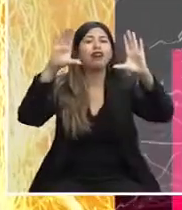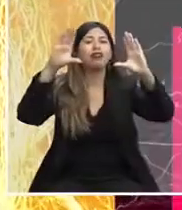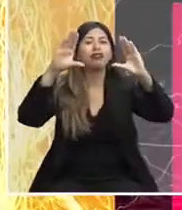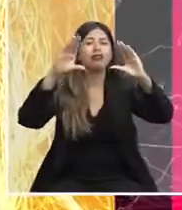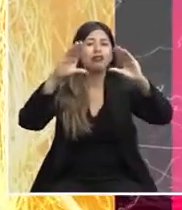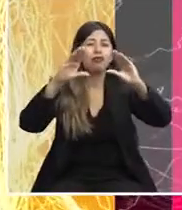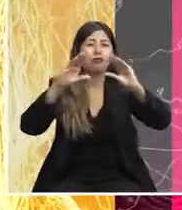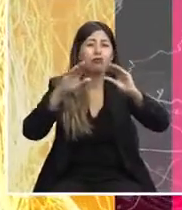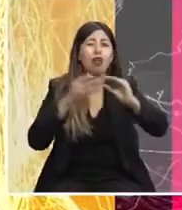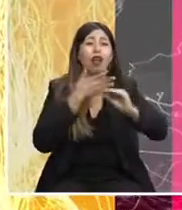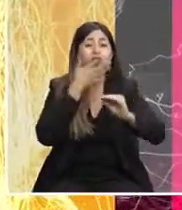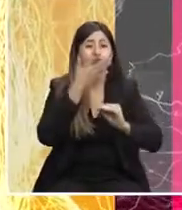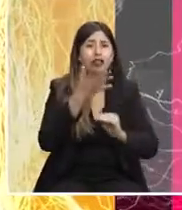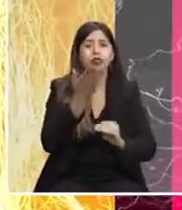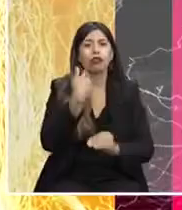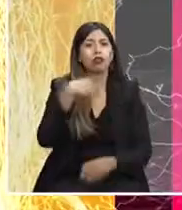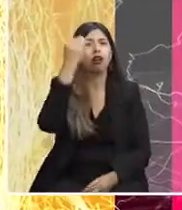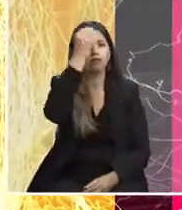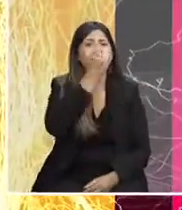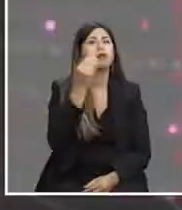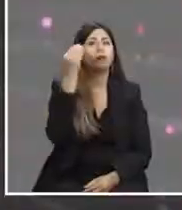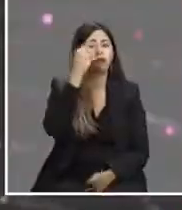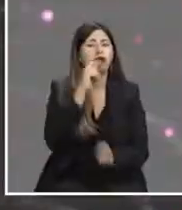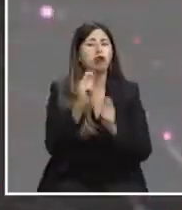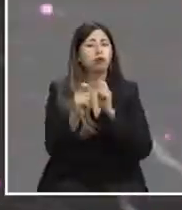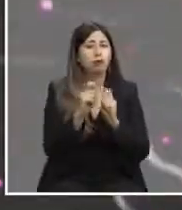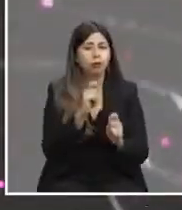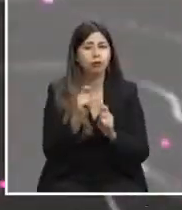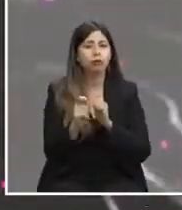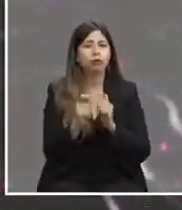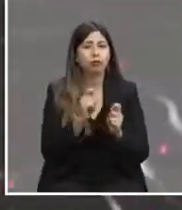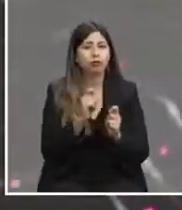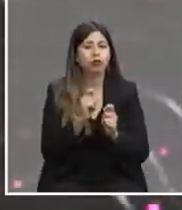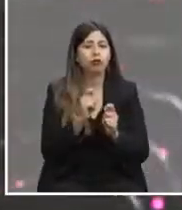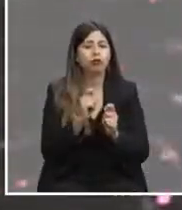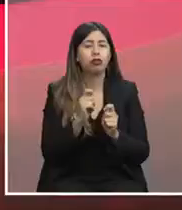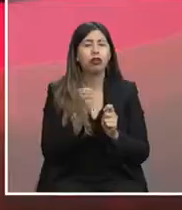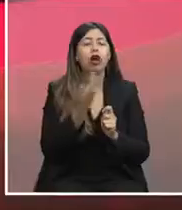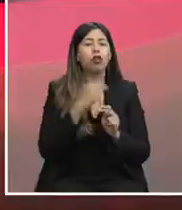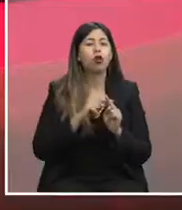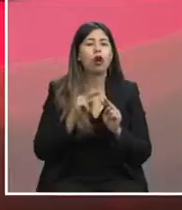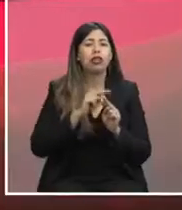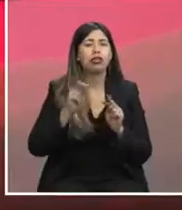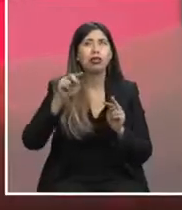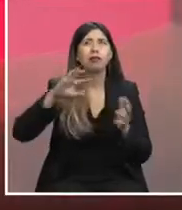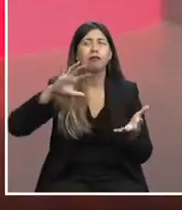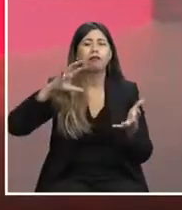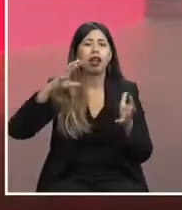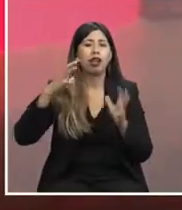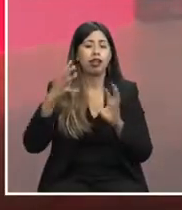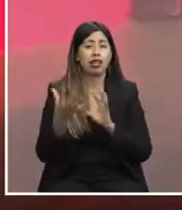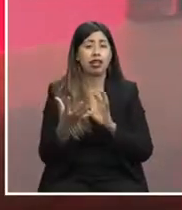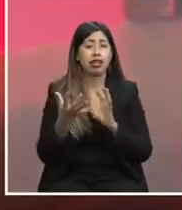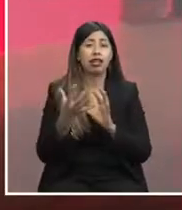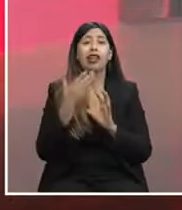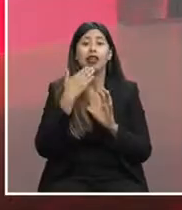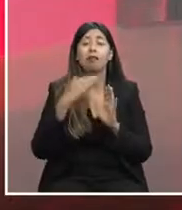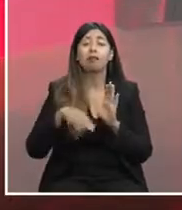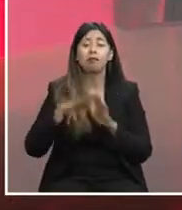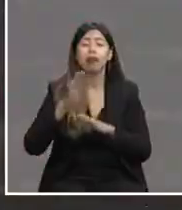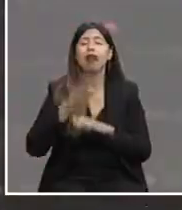Debemos preocuparnos absolutamente de lo que estamos haciendo con nuestro planeta y sobre todo con los